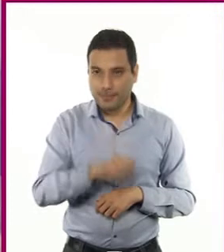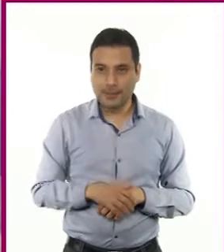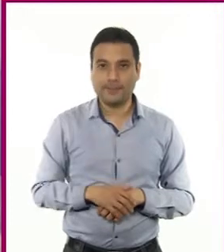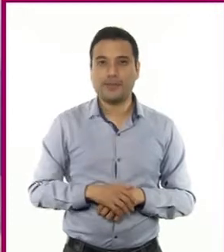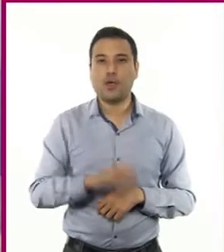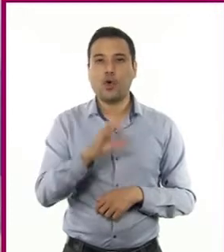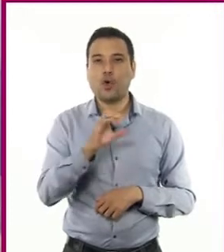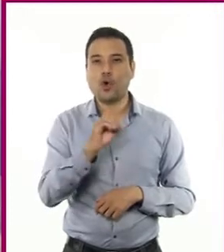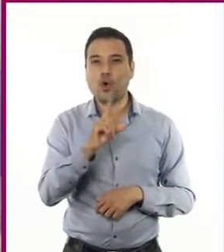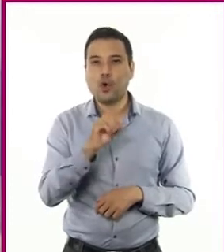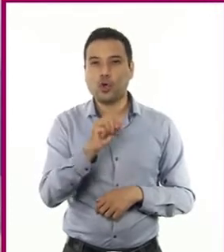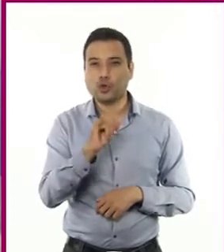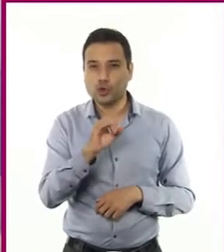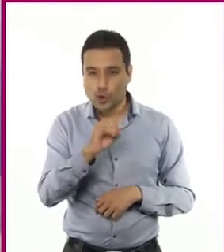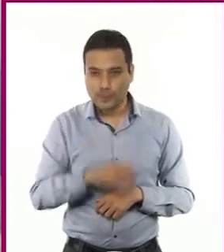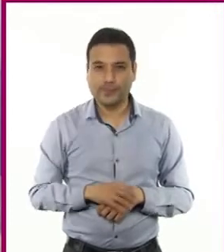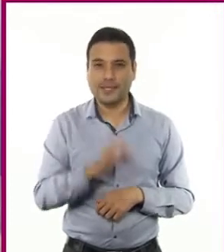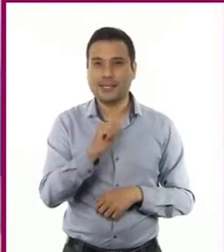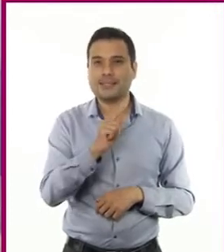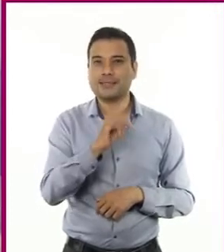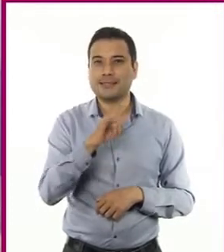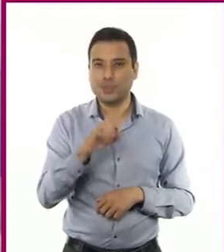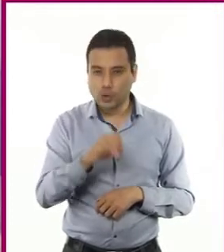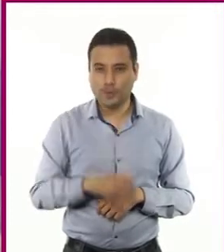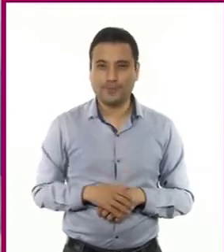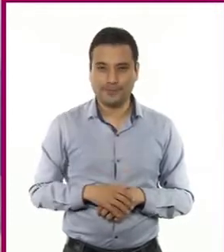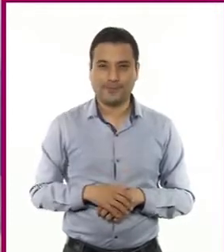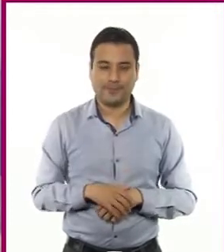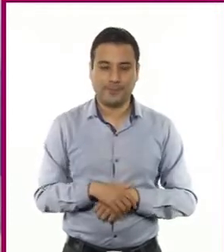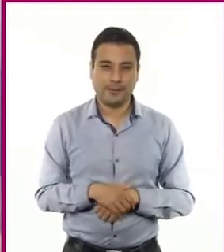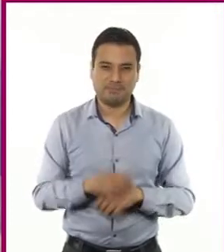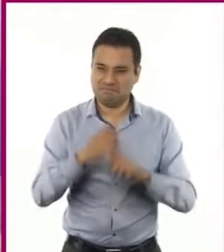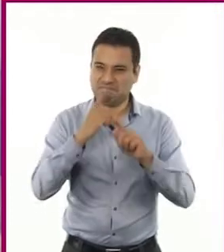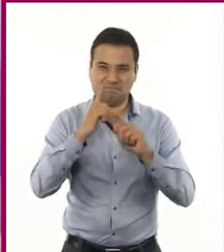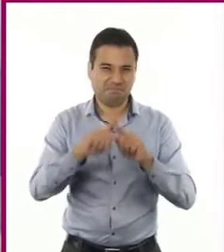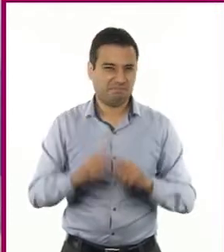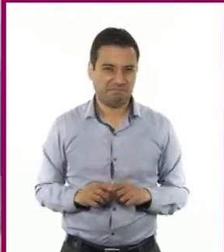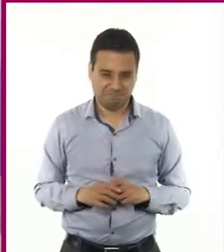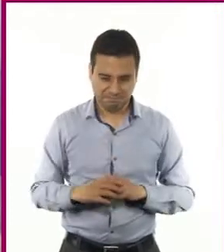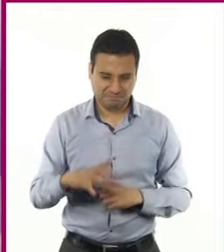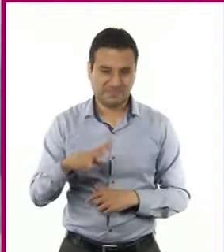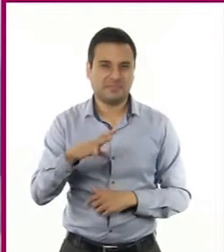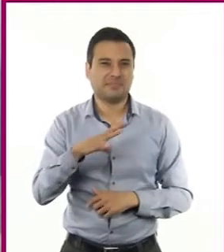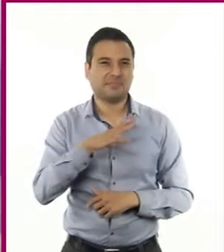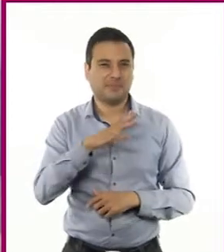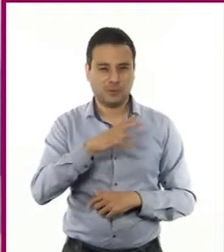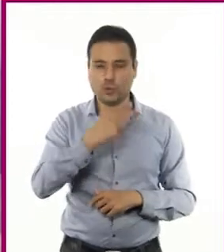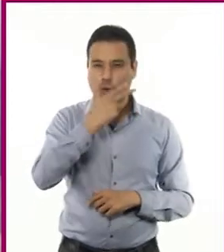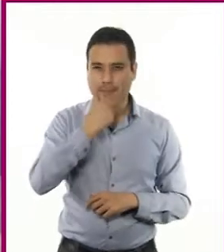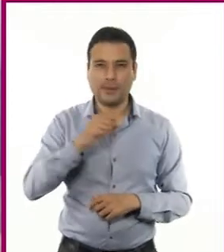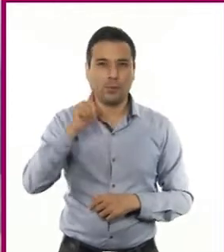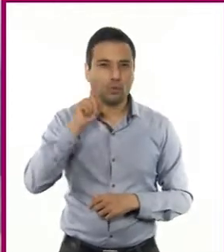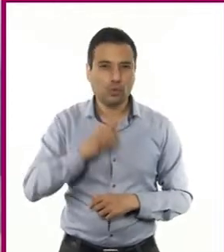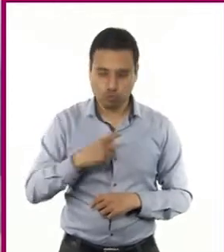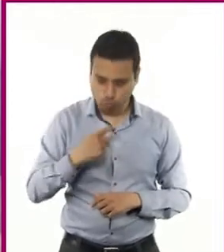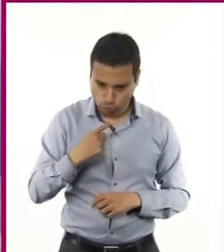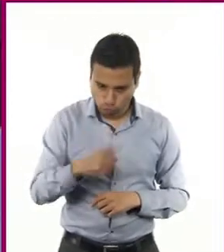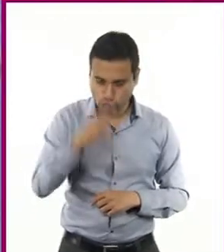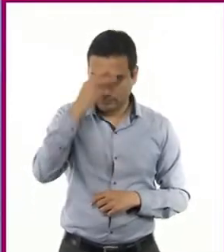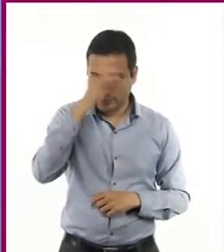Donaldo Colosio, en Heberto Castillo y en Carlos Castillo Peraza, entre otros muchos hombres y mujeres de este